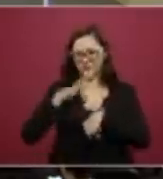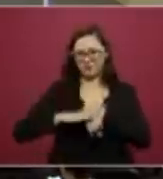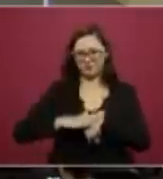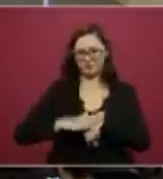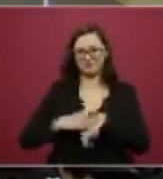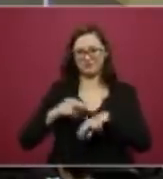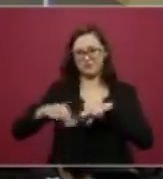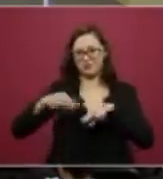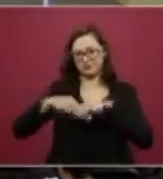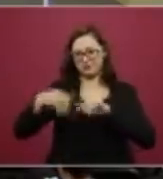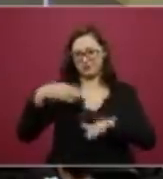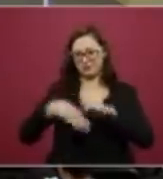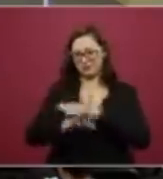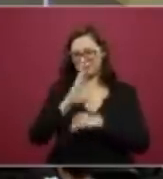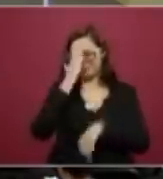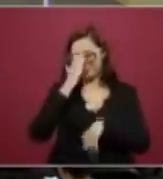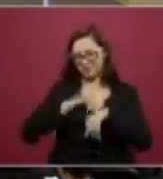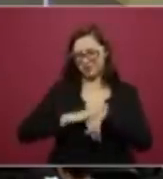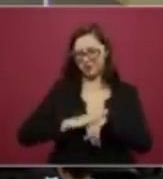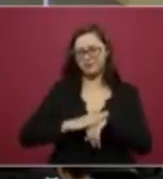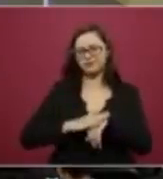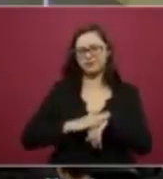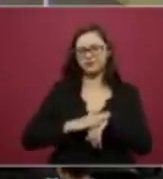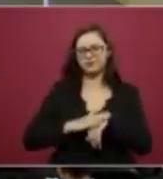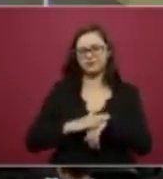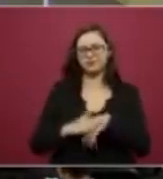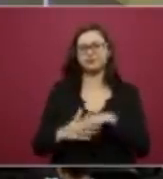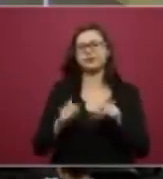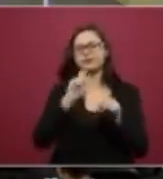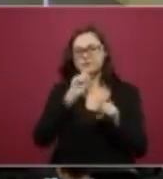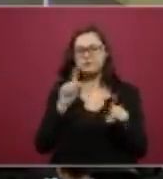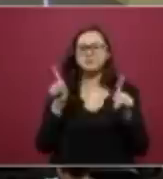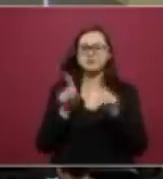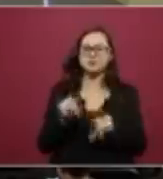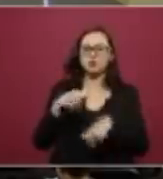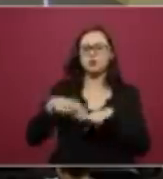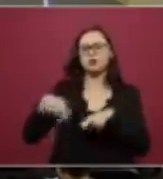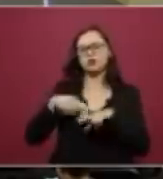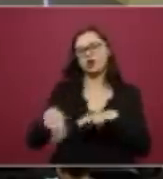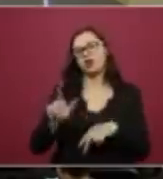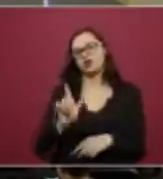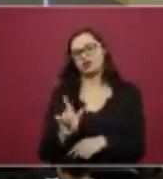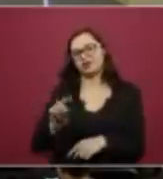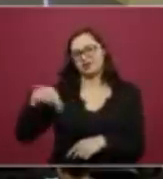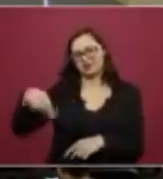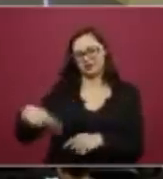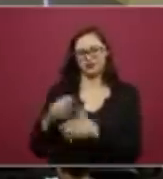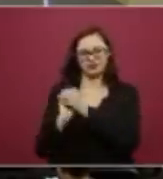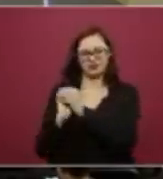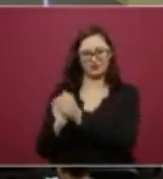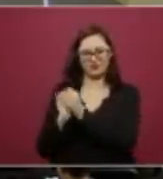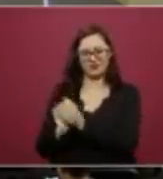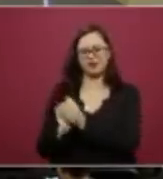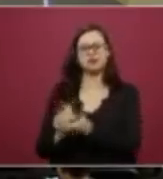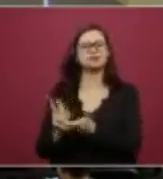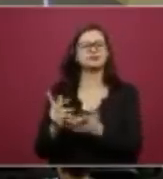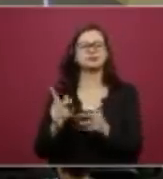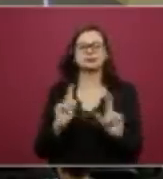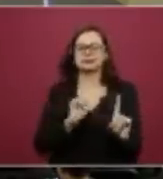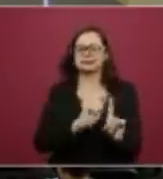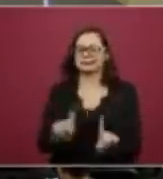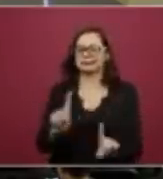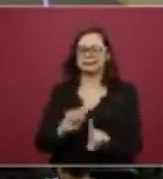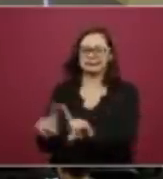la imagen de un boleto de la Lotería Nacional, un timbre, todo lo que tiene que